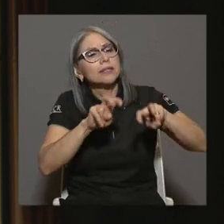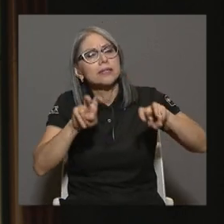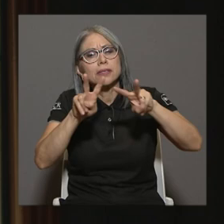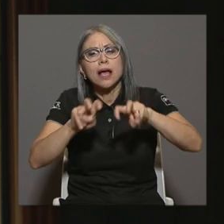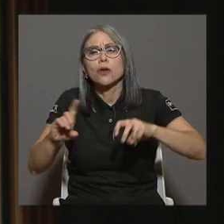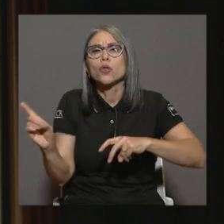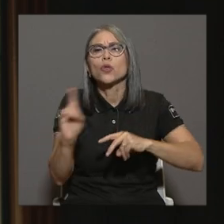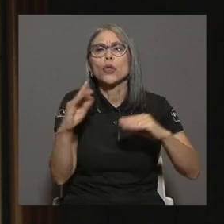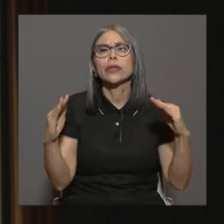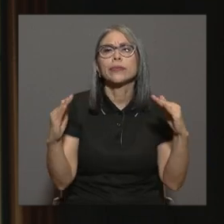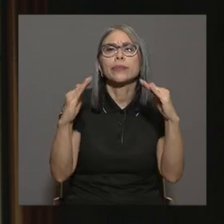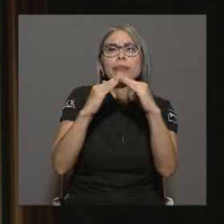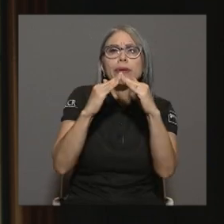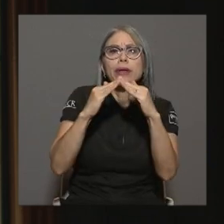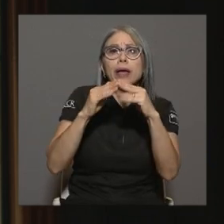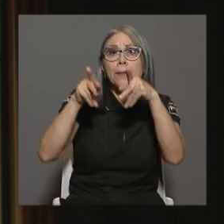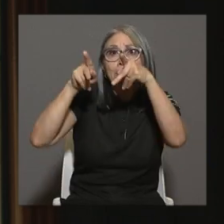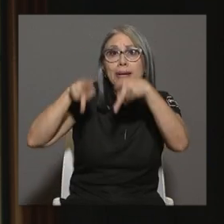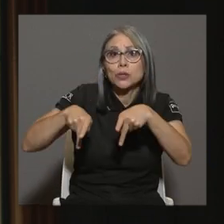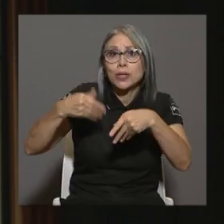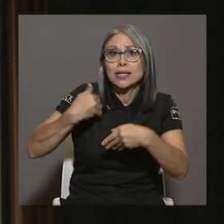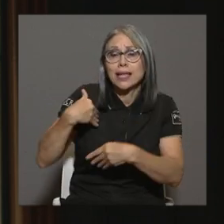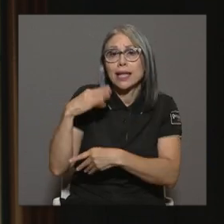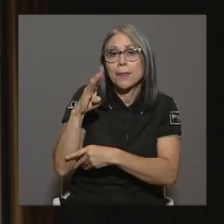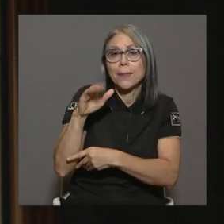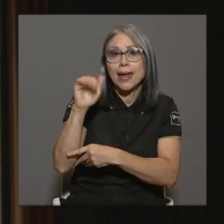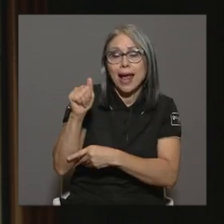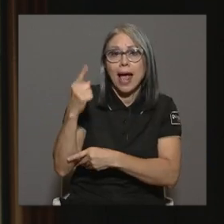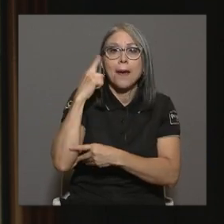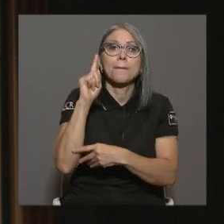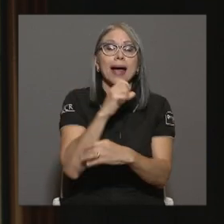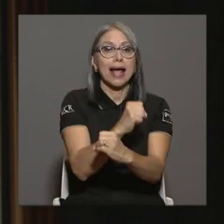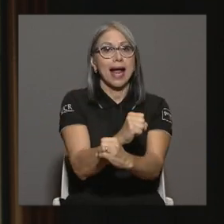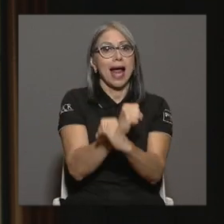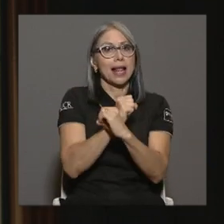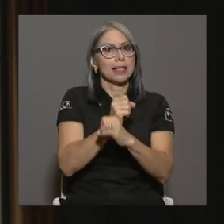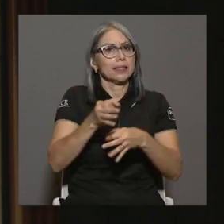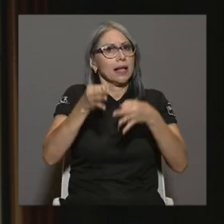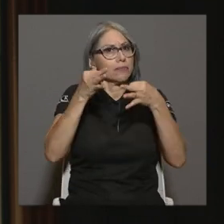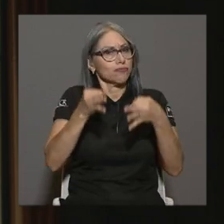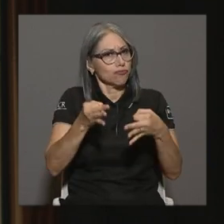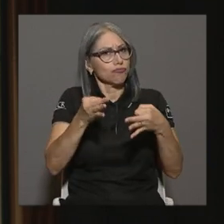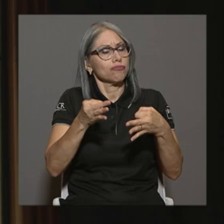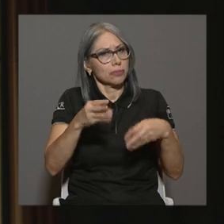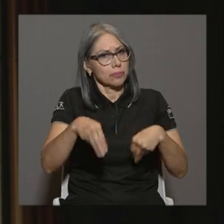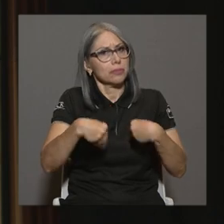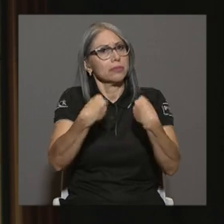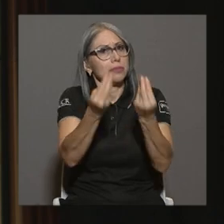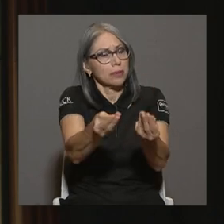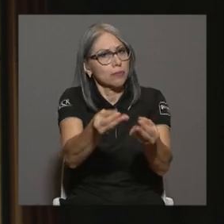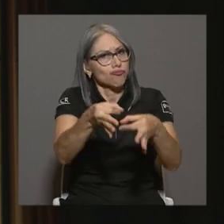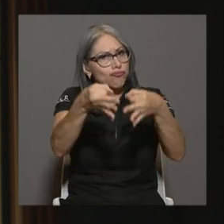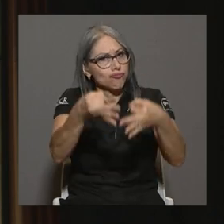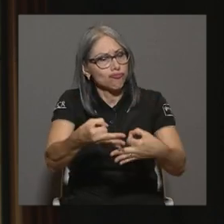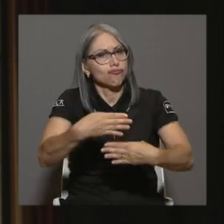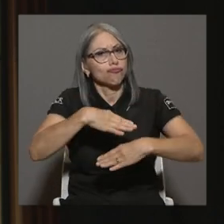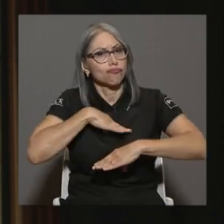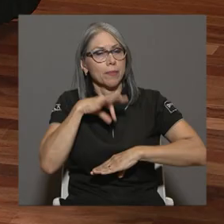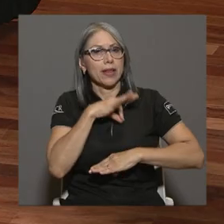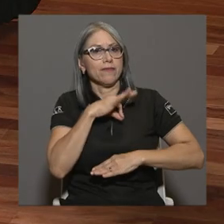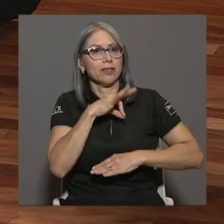de la población estudiantil becaria para garantizar la efectividad de la entrega de los beneficios